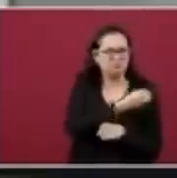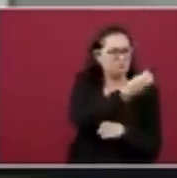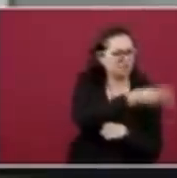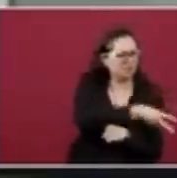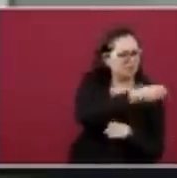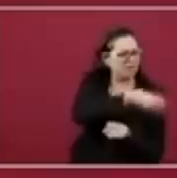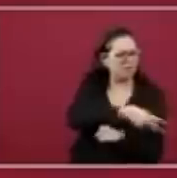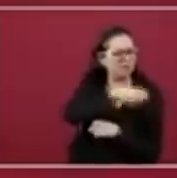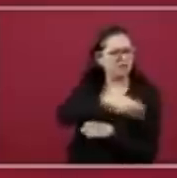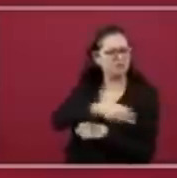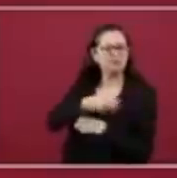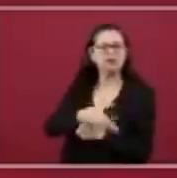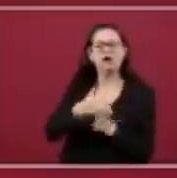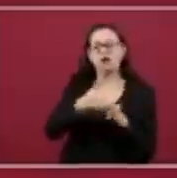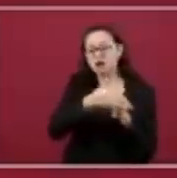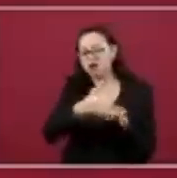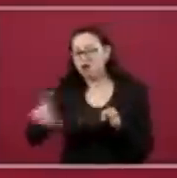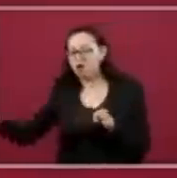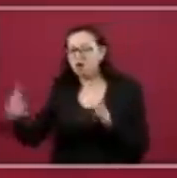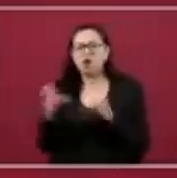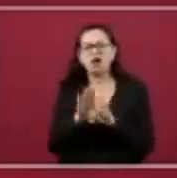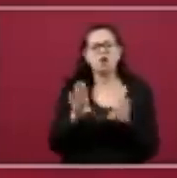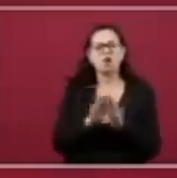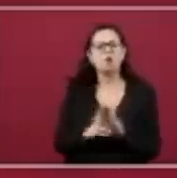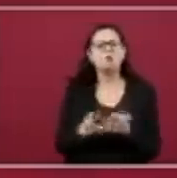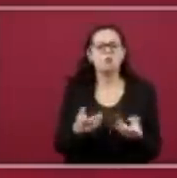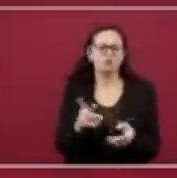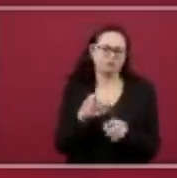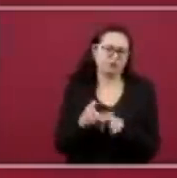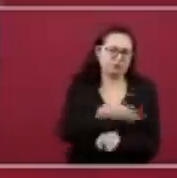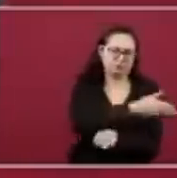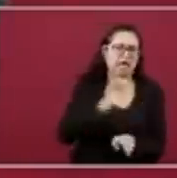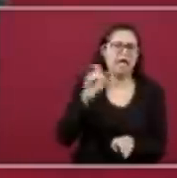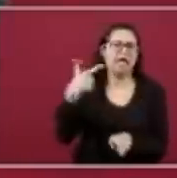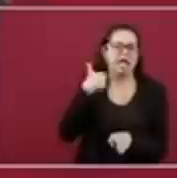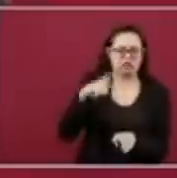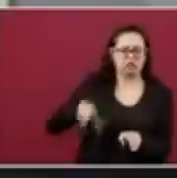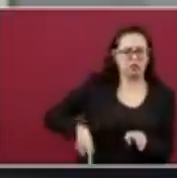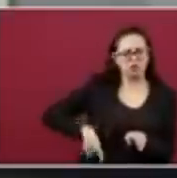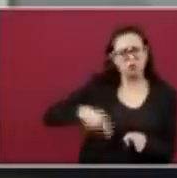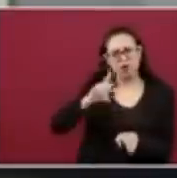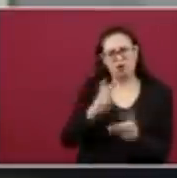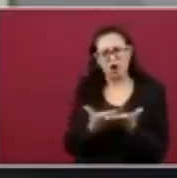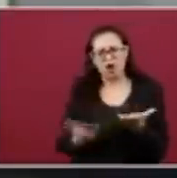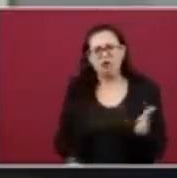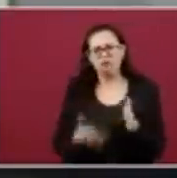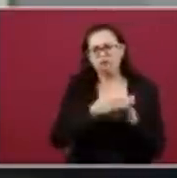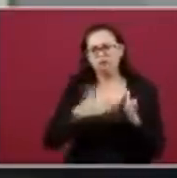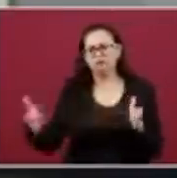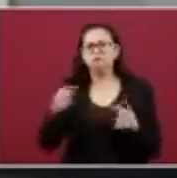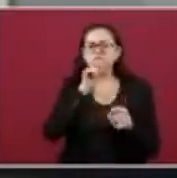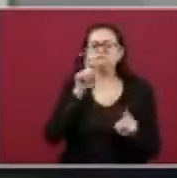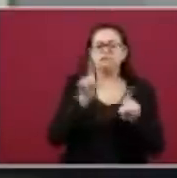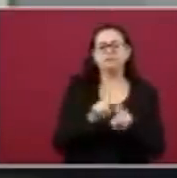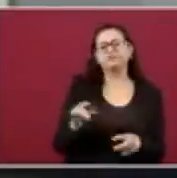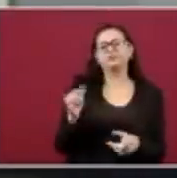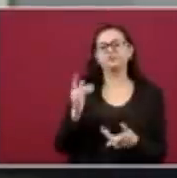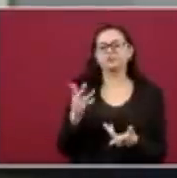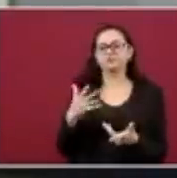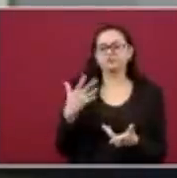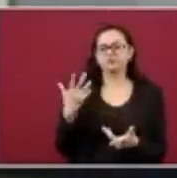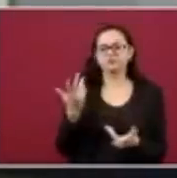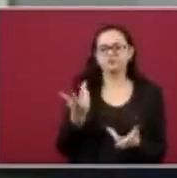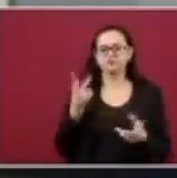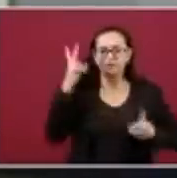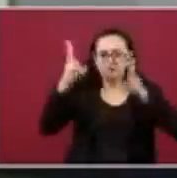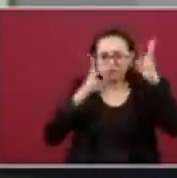obras? Había una visita el próximo jueves que se pospuso, saber también por qué. ¿Por qué también hoy se